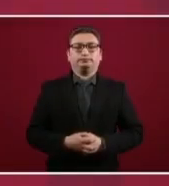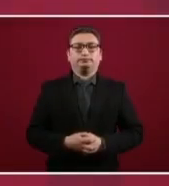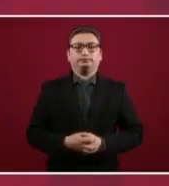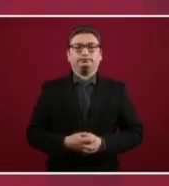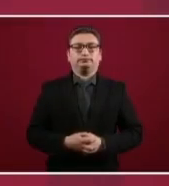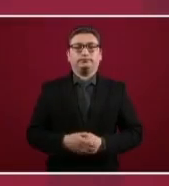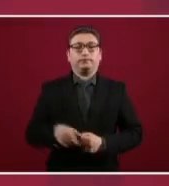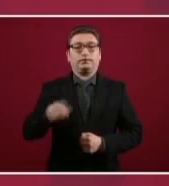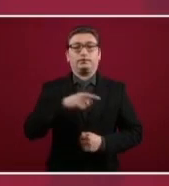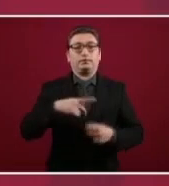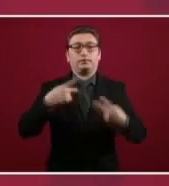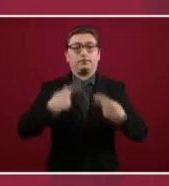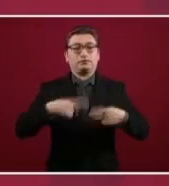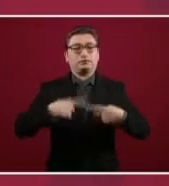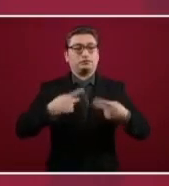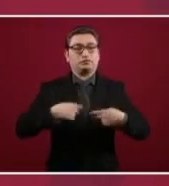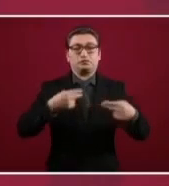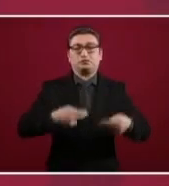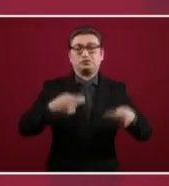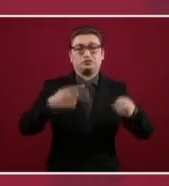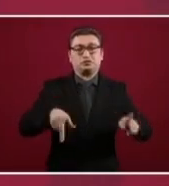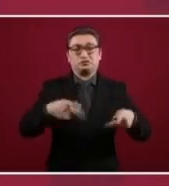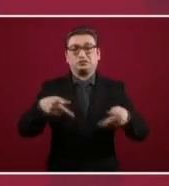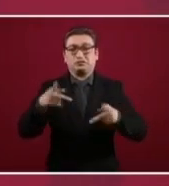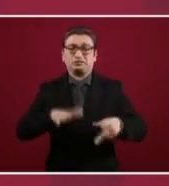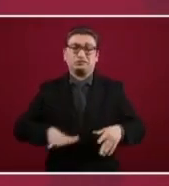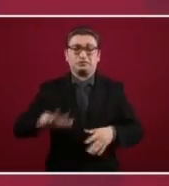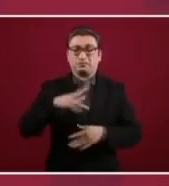los comerciantes de mexico